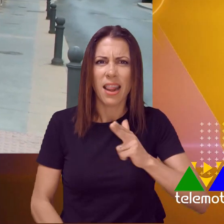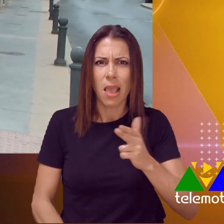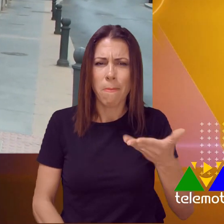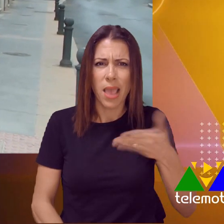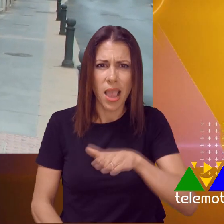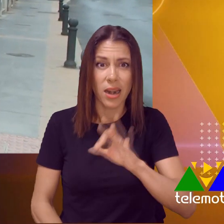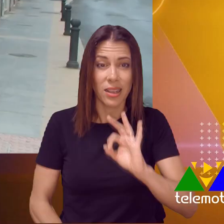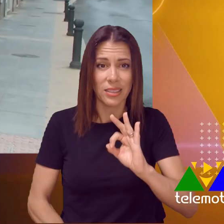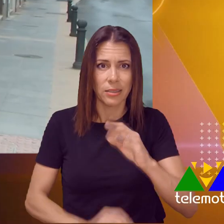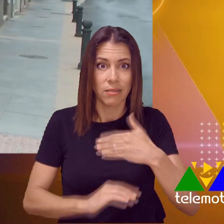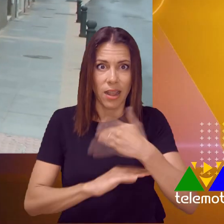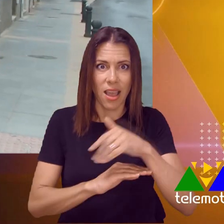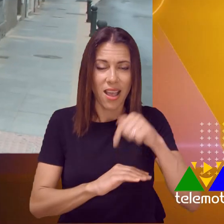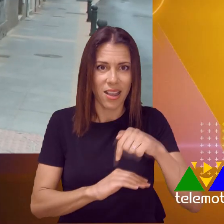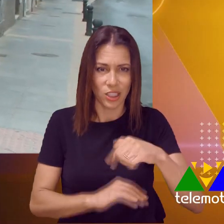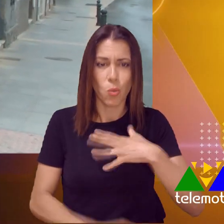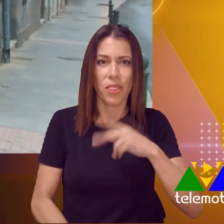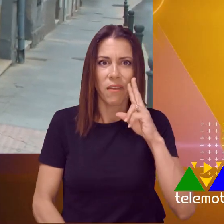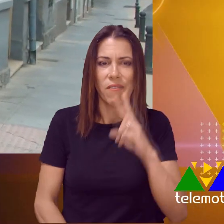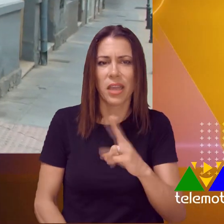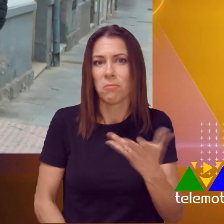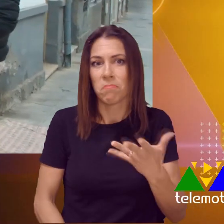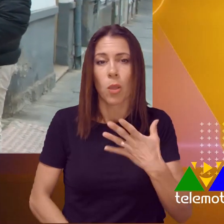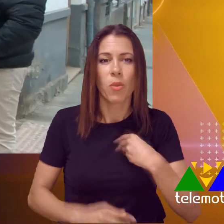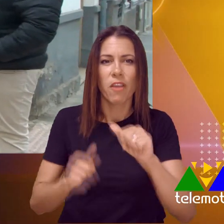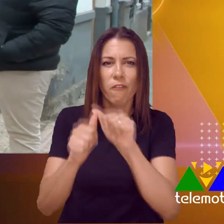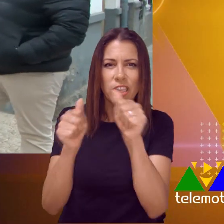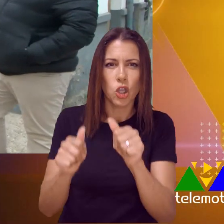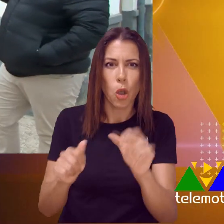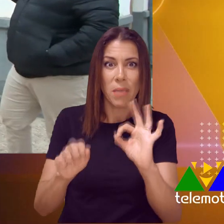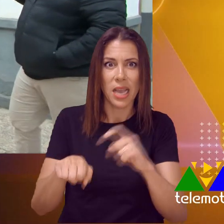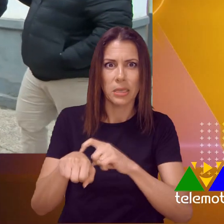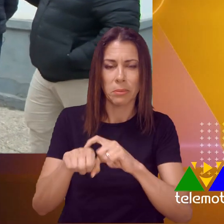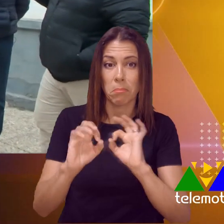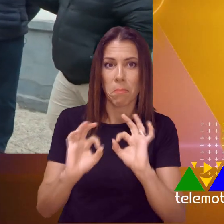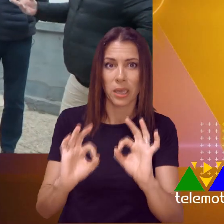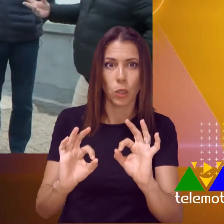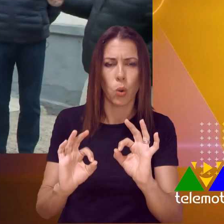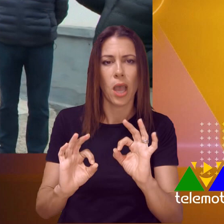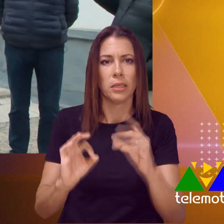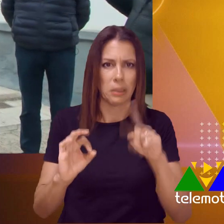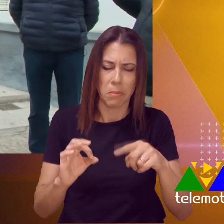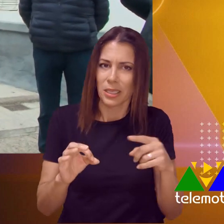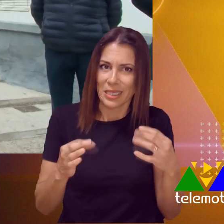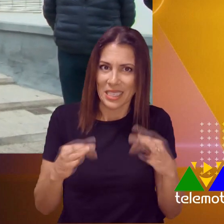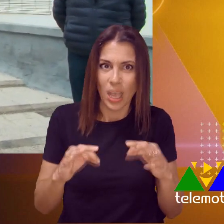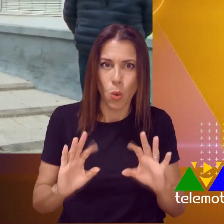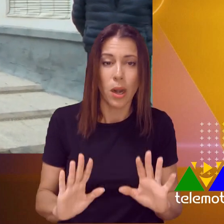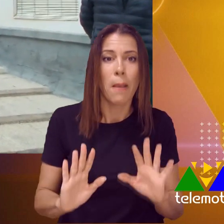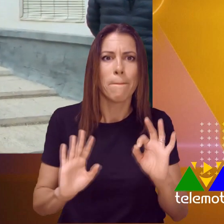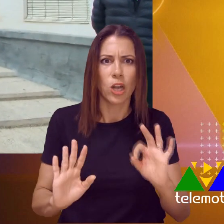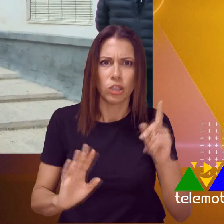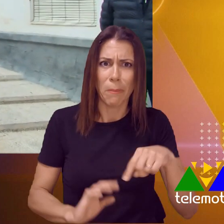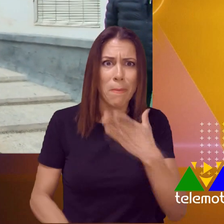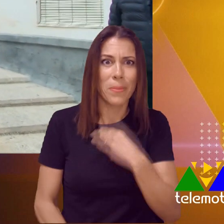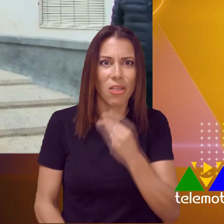calle que la pueden estar ustedes viendo aquí, que tiene pues una fisonomía particular y singular y hasta